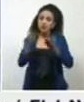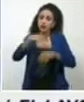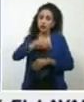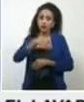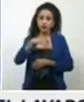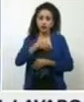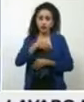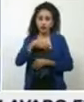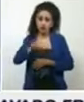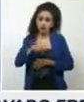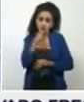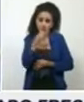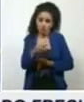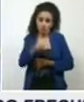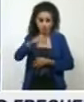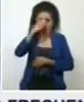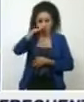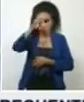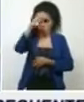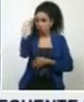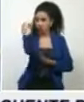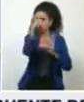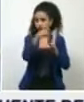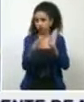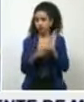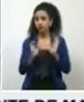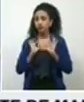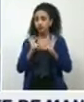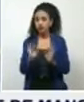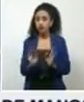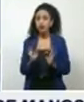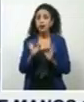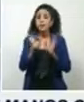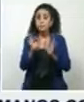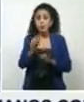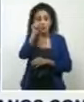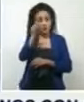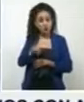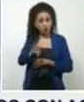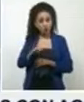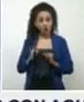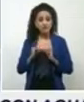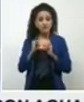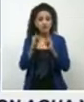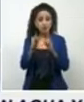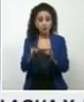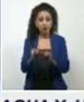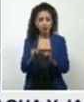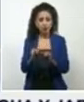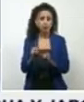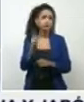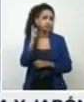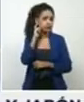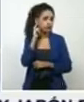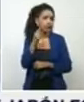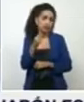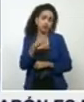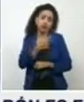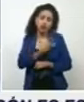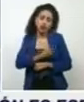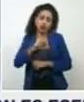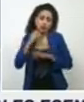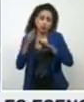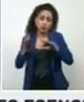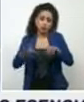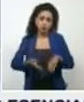Cuba y el mismo caso que hoy informamos, como la señora que lamentablemente falleció,